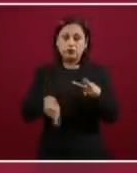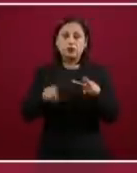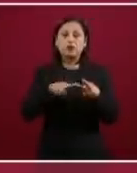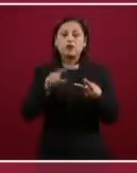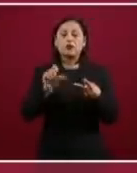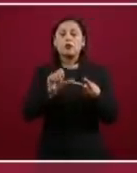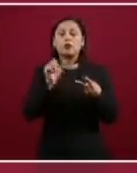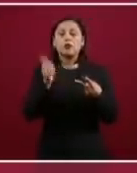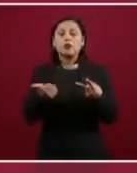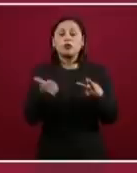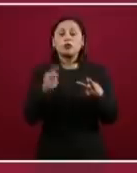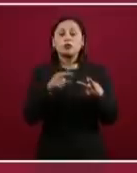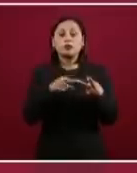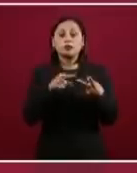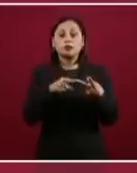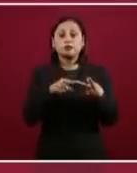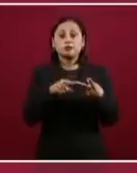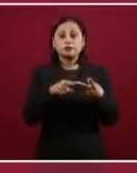fuente